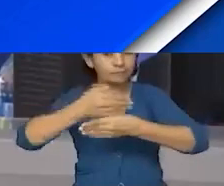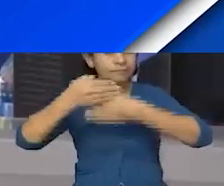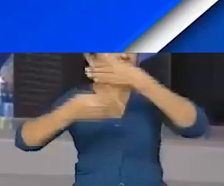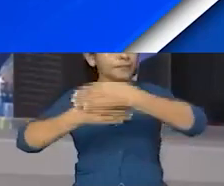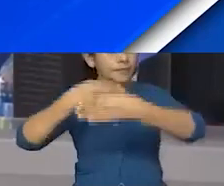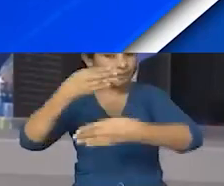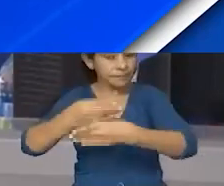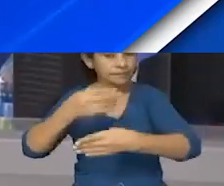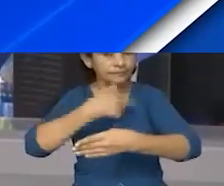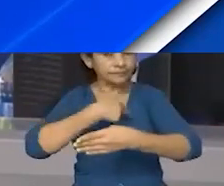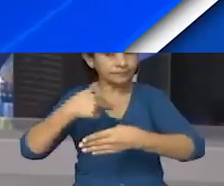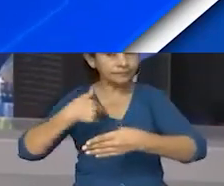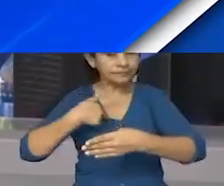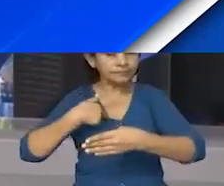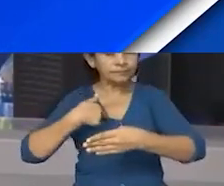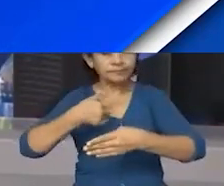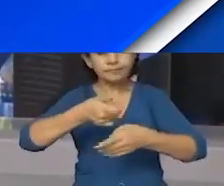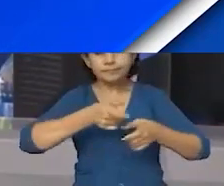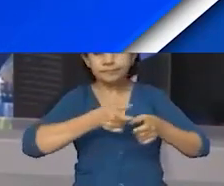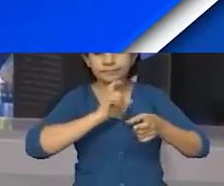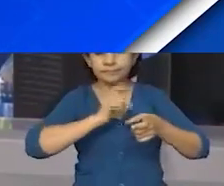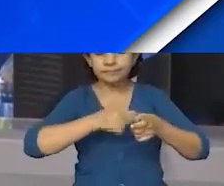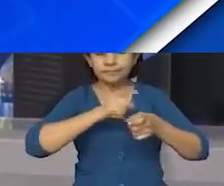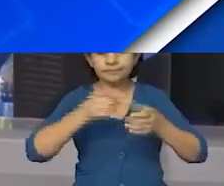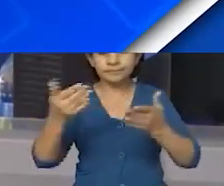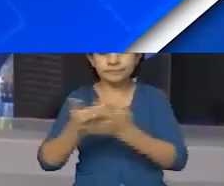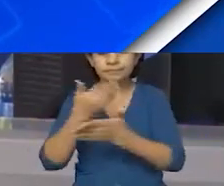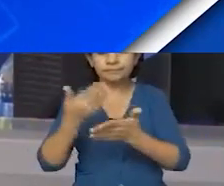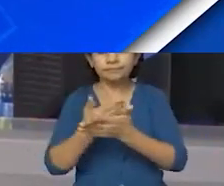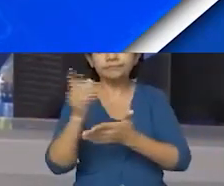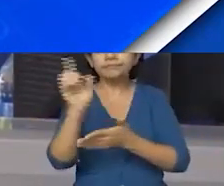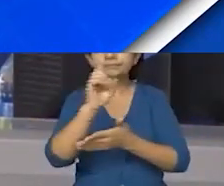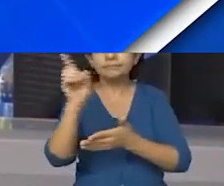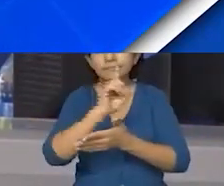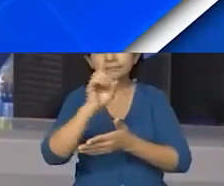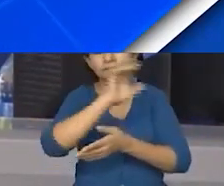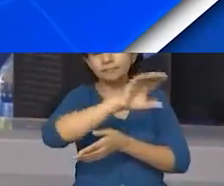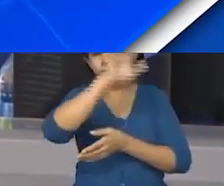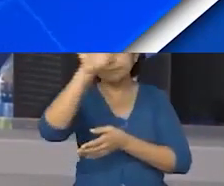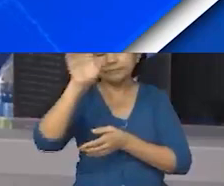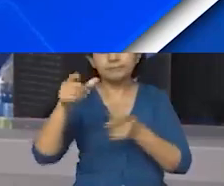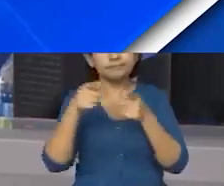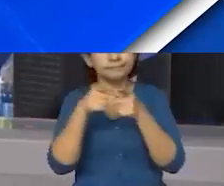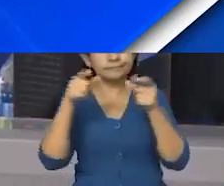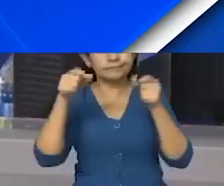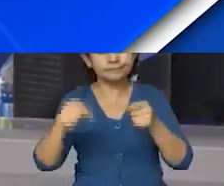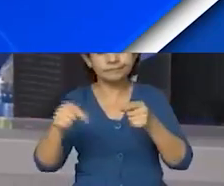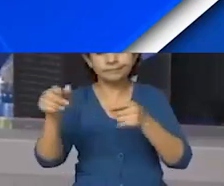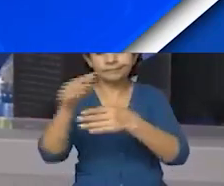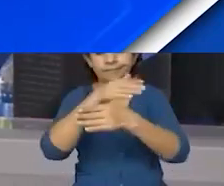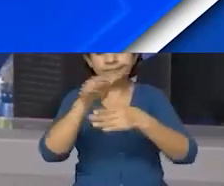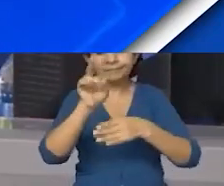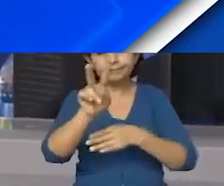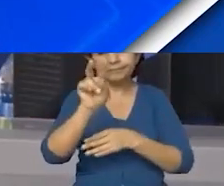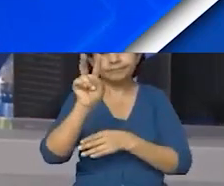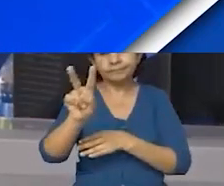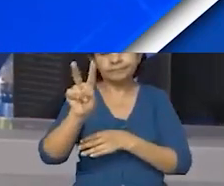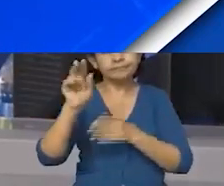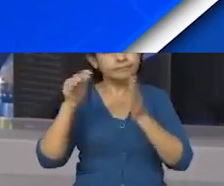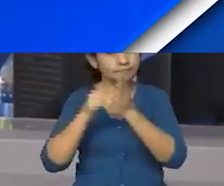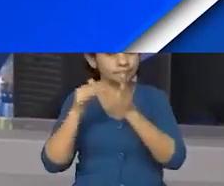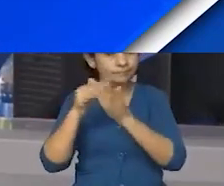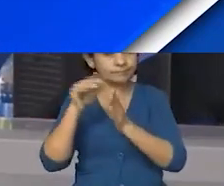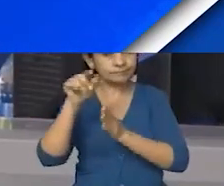Construcción del sistema de alcantarillado sanitario en las localidades del departamento de Managua, 222